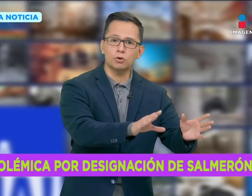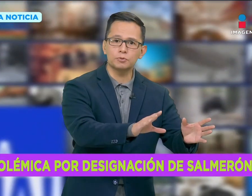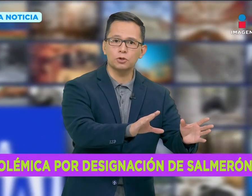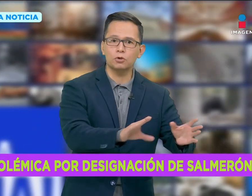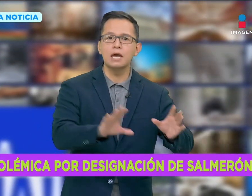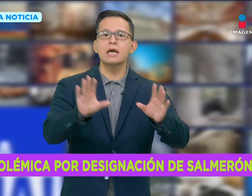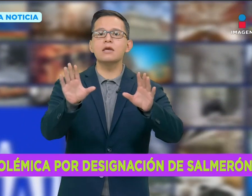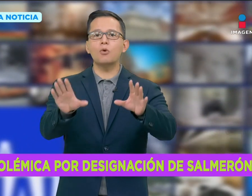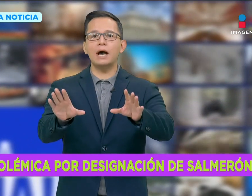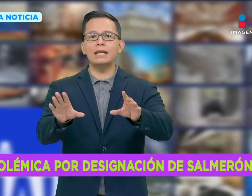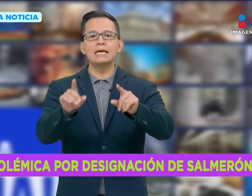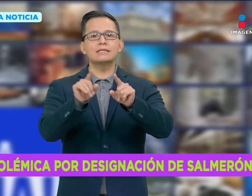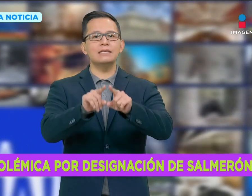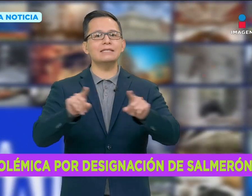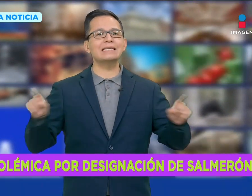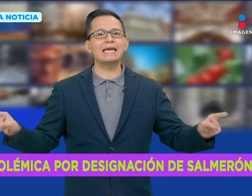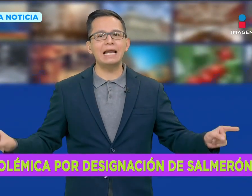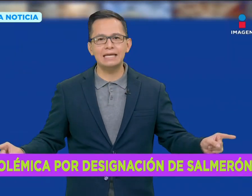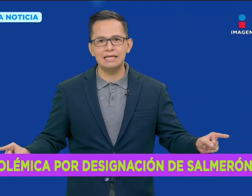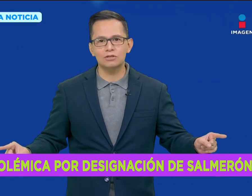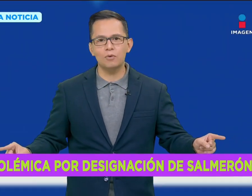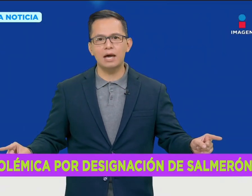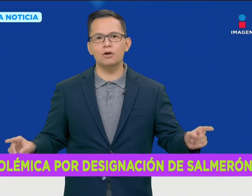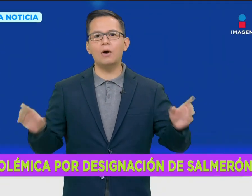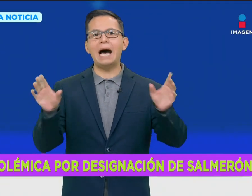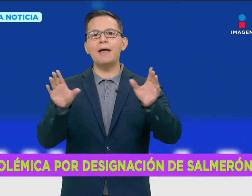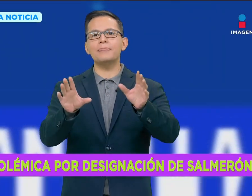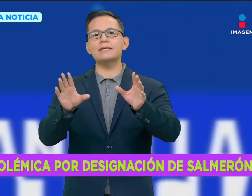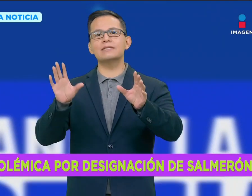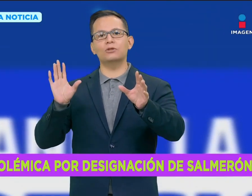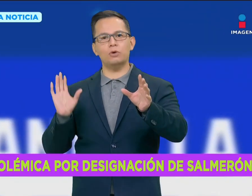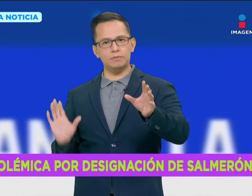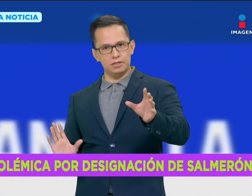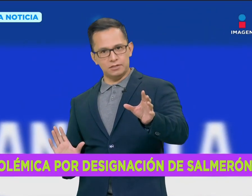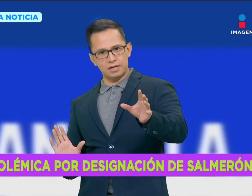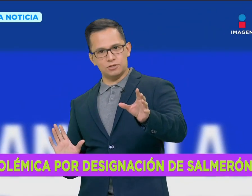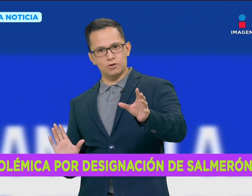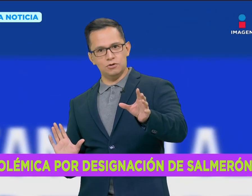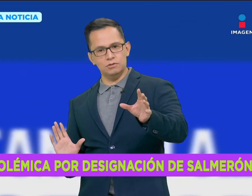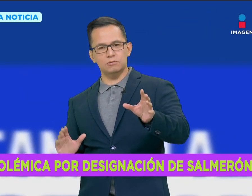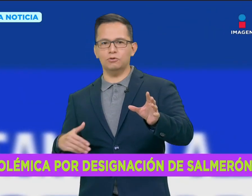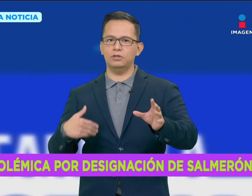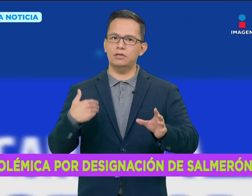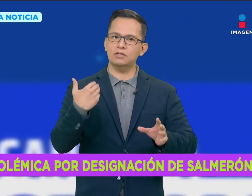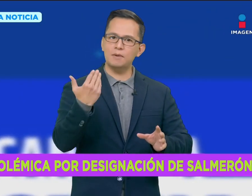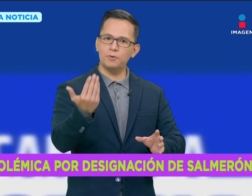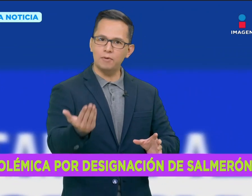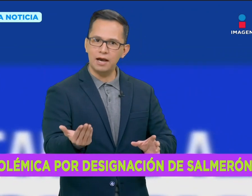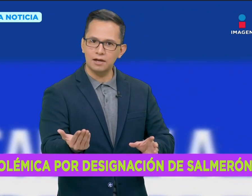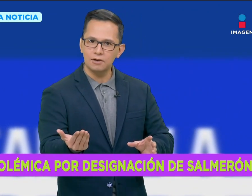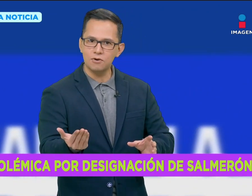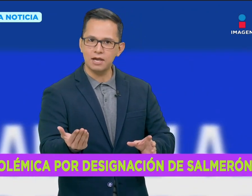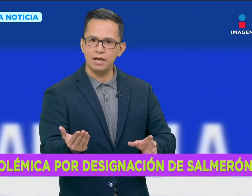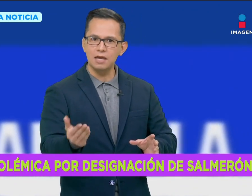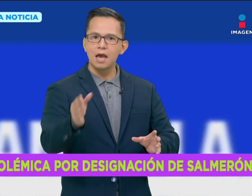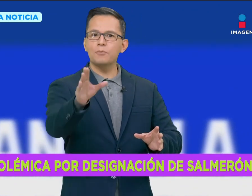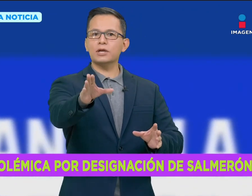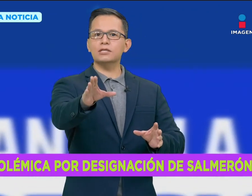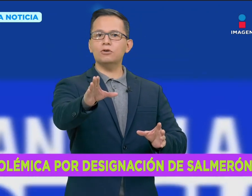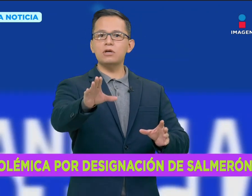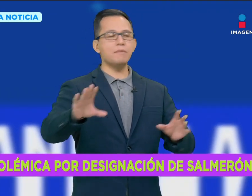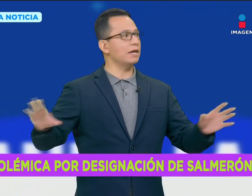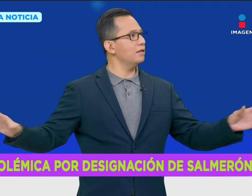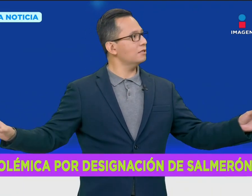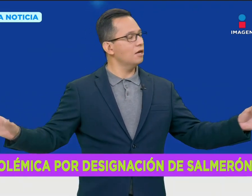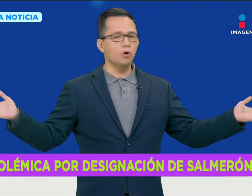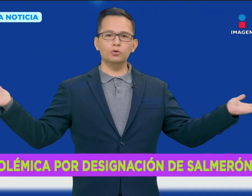Si hubo corrupción, igual. Si dices que alguien hizo algo antes de tu administración, lo tienes que probar, ¿ok? Porque